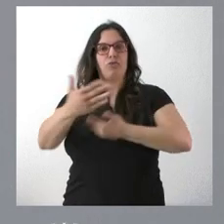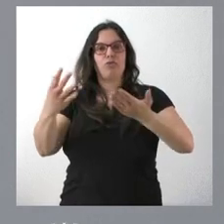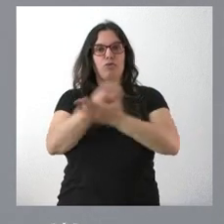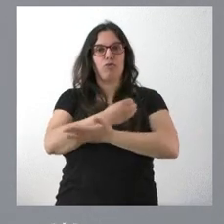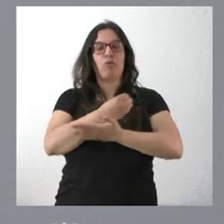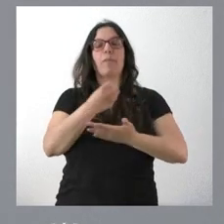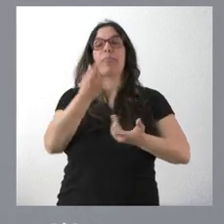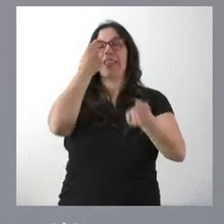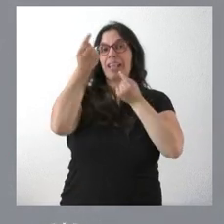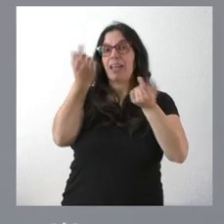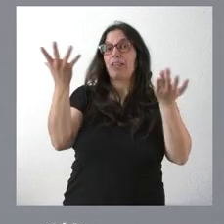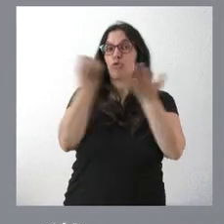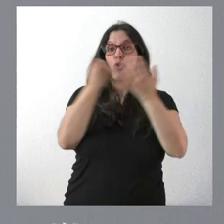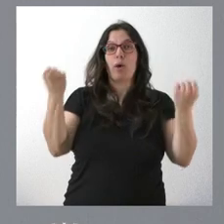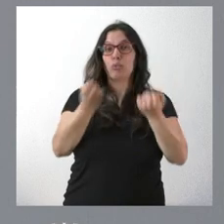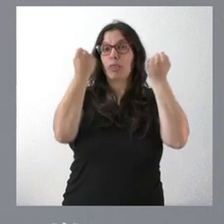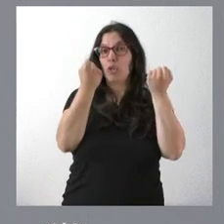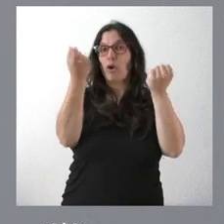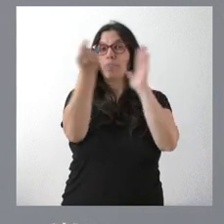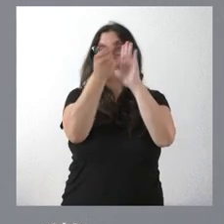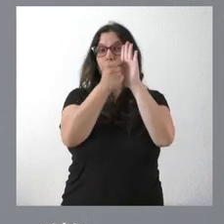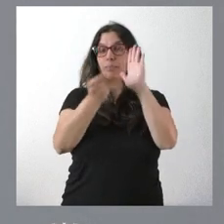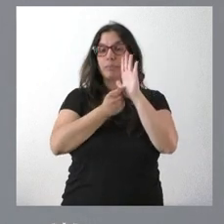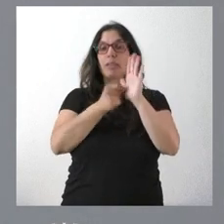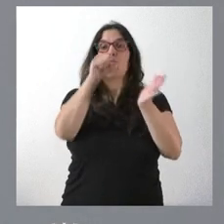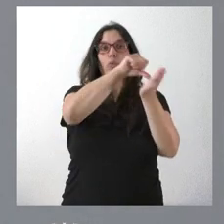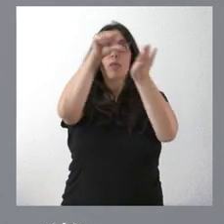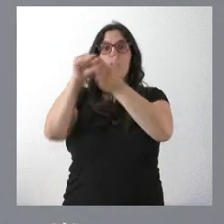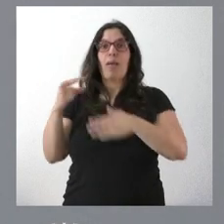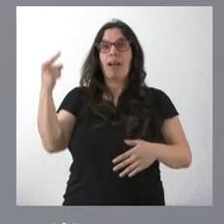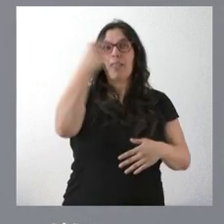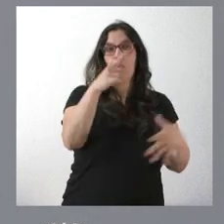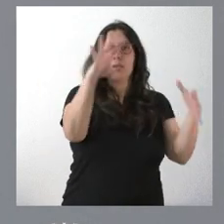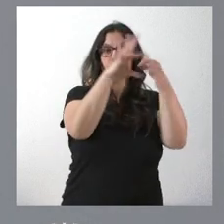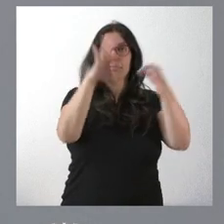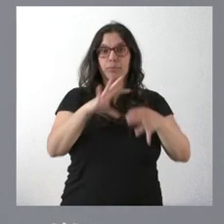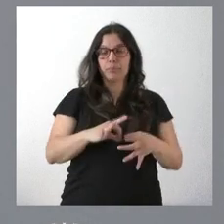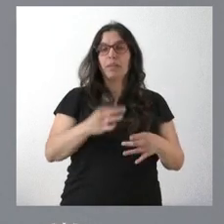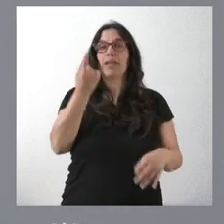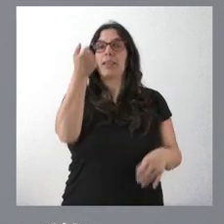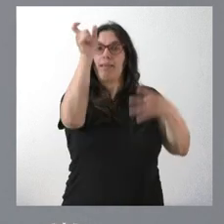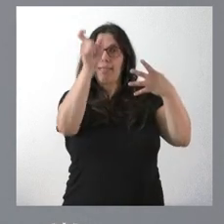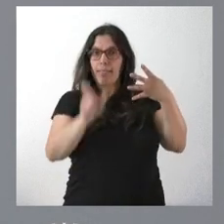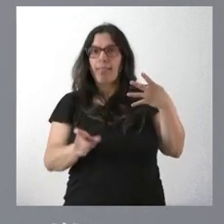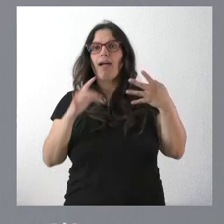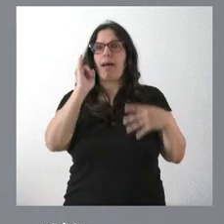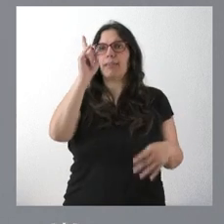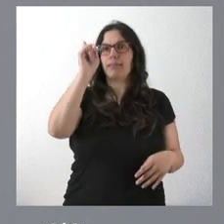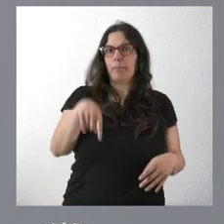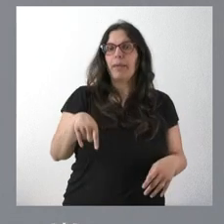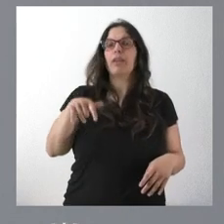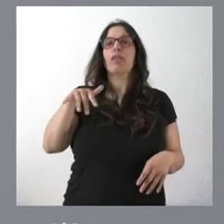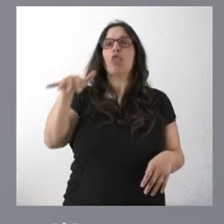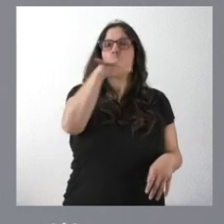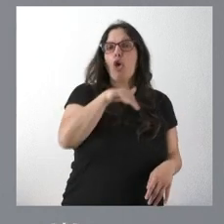detalle de las actuaciones en cada una de estas localidades, el importe de las mismas, el lugar donde